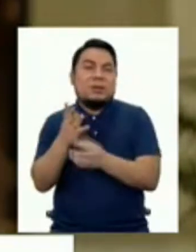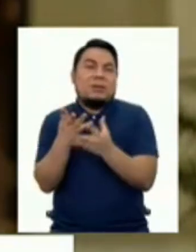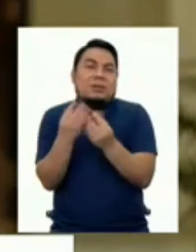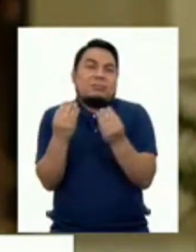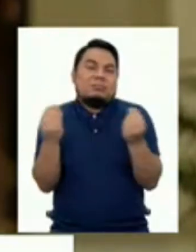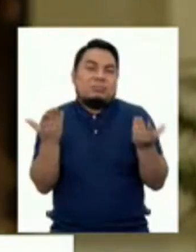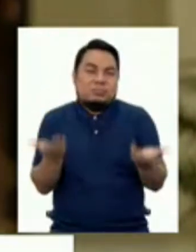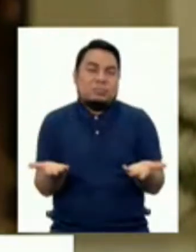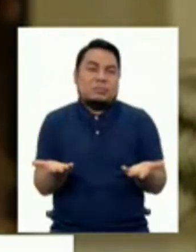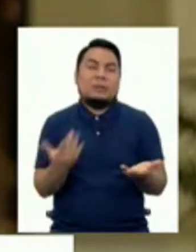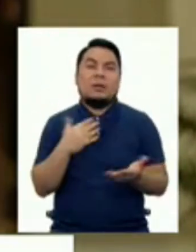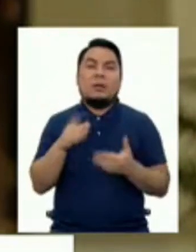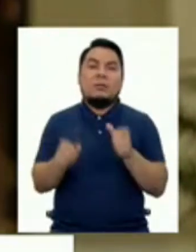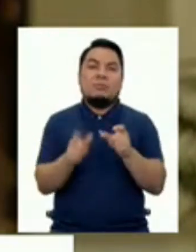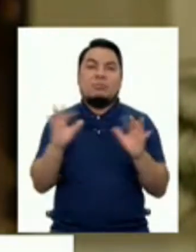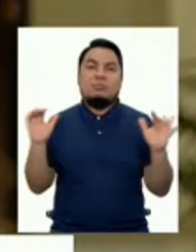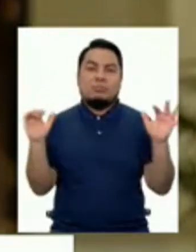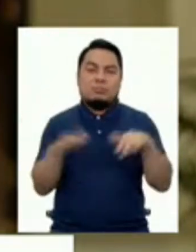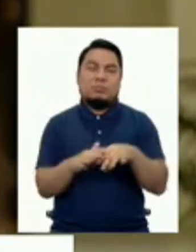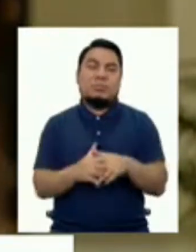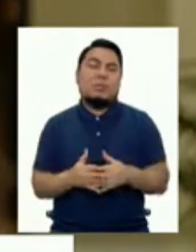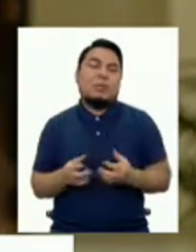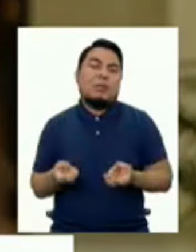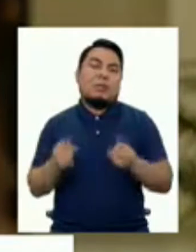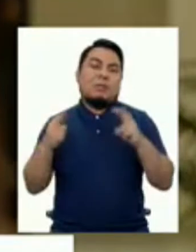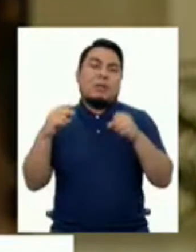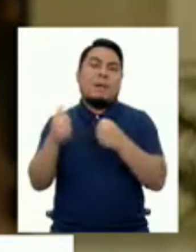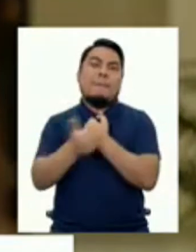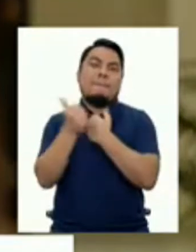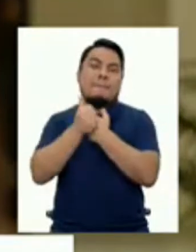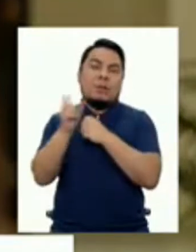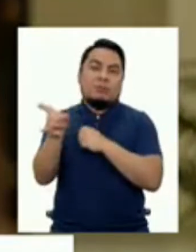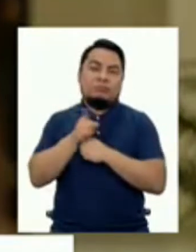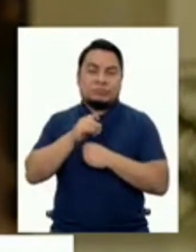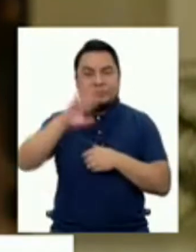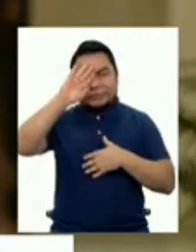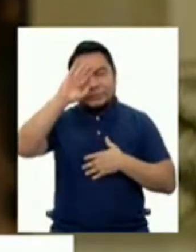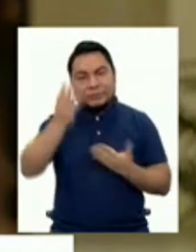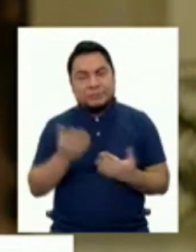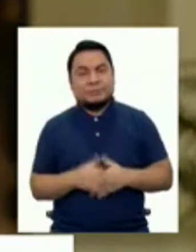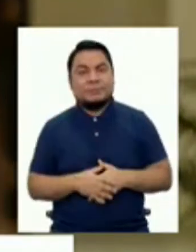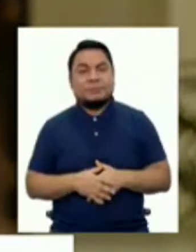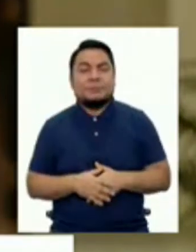muchos de ellos y aglomere, aumentando el riesgo de contagio.